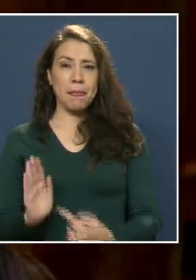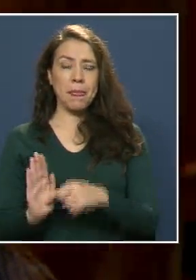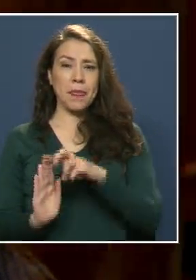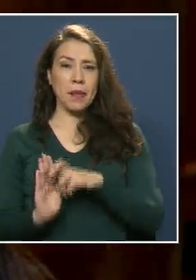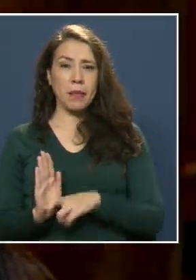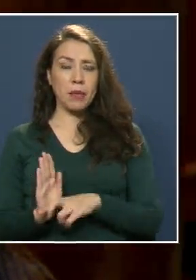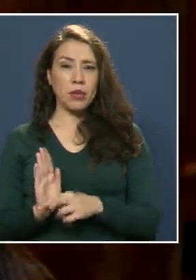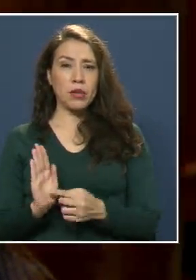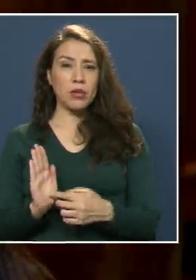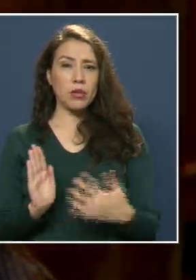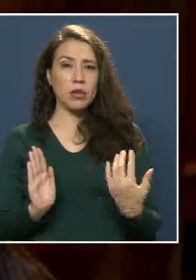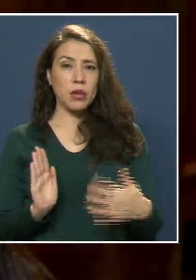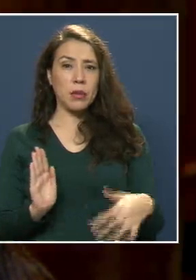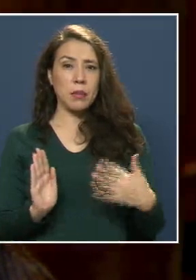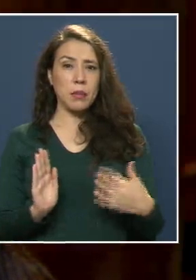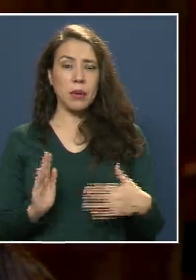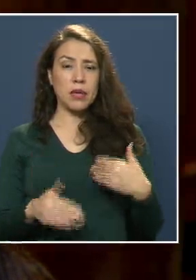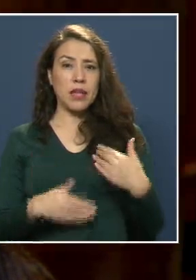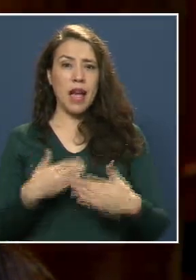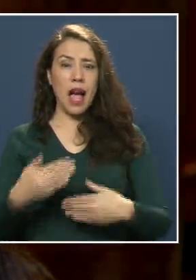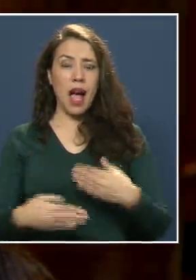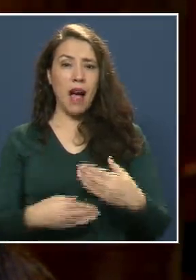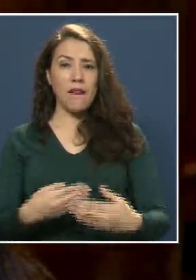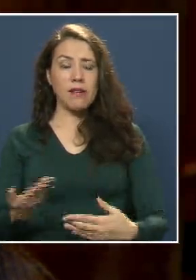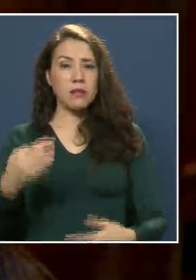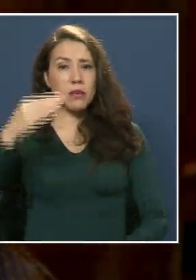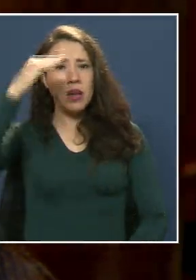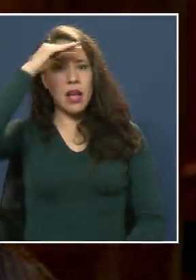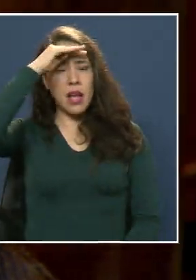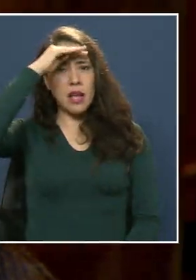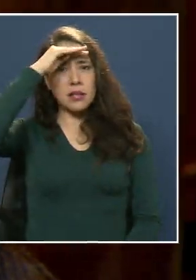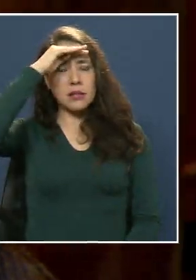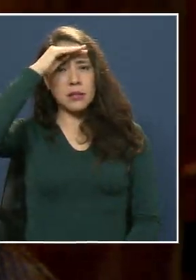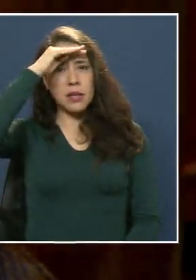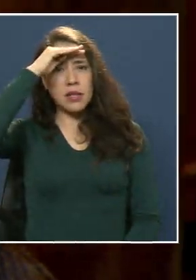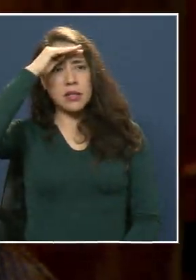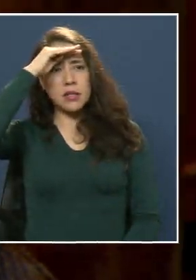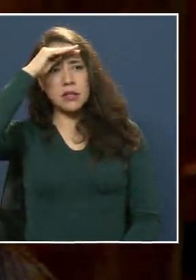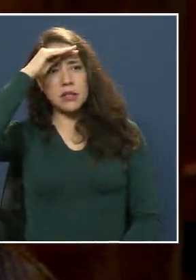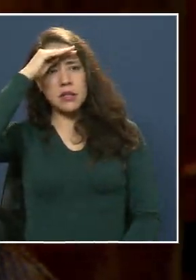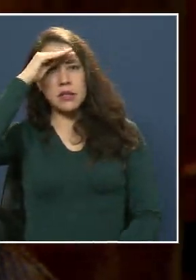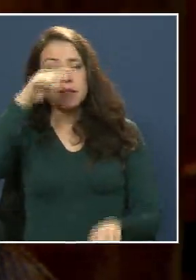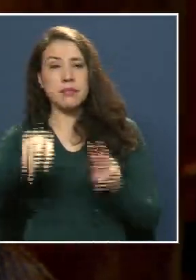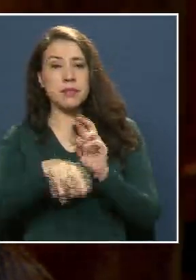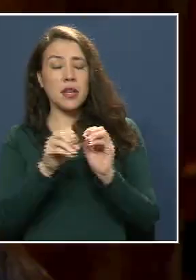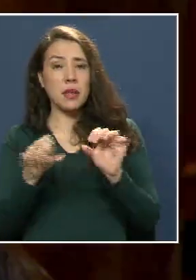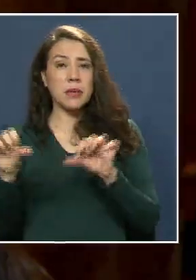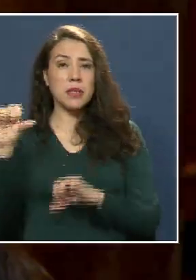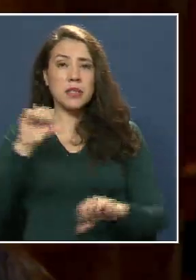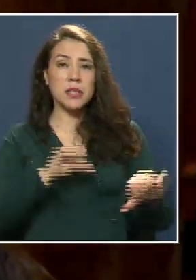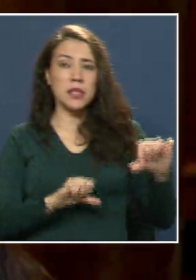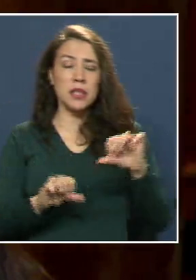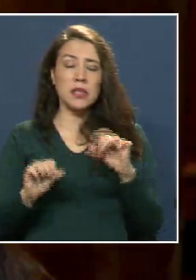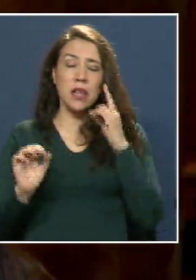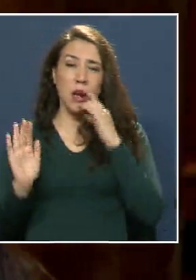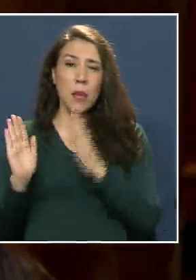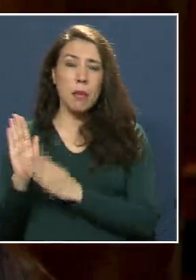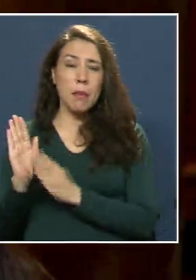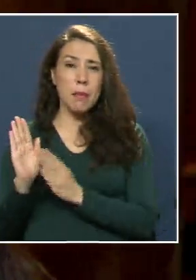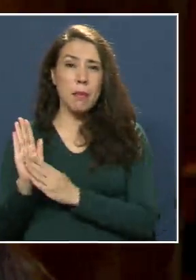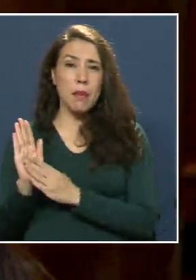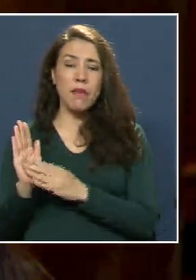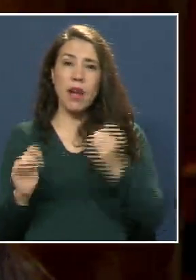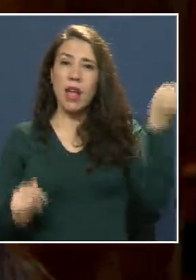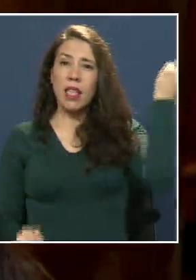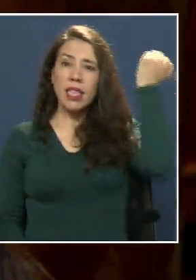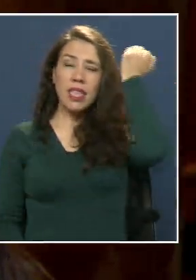es un significativo avance, puesto que la experiencia, la academia y la ciencia nos han comprobado que el